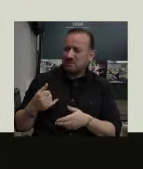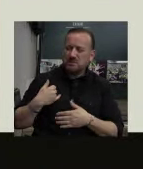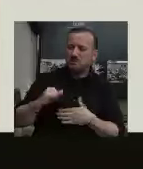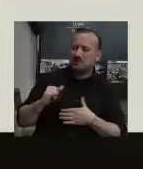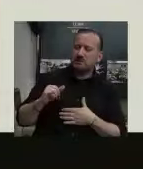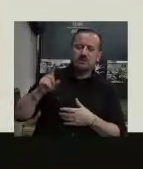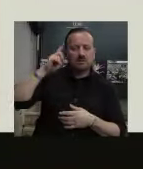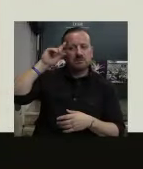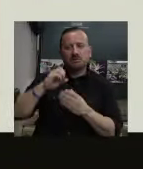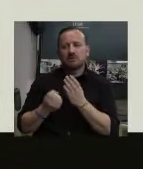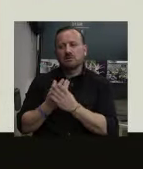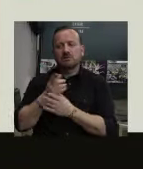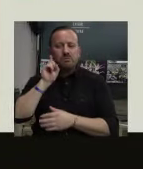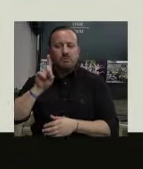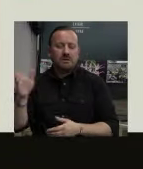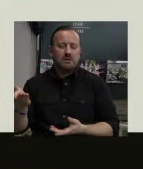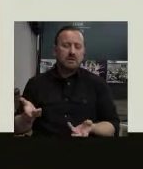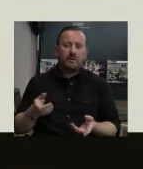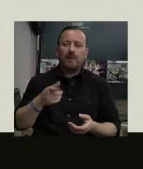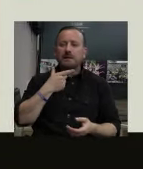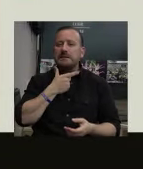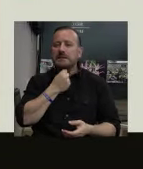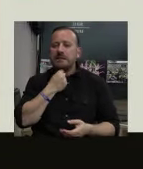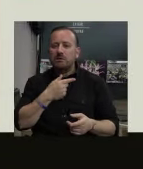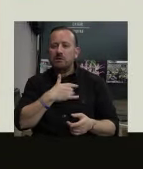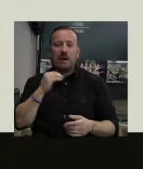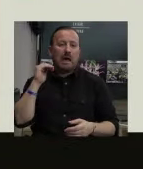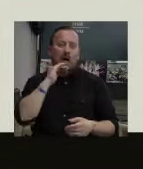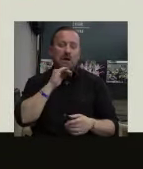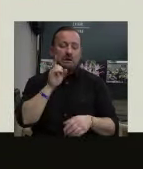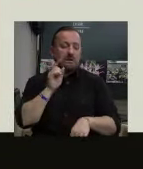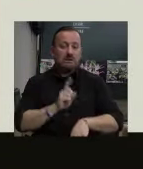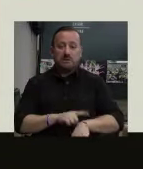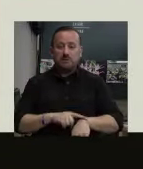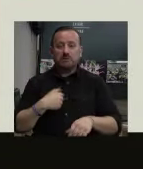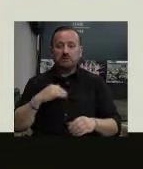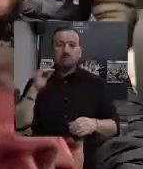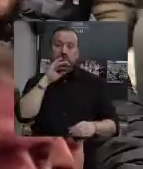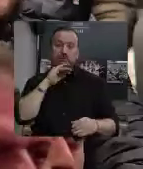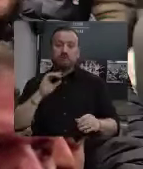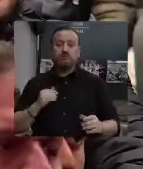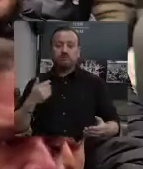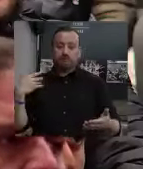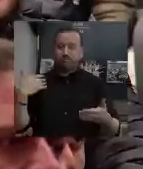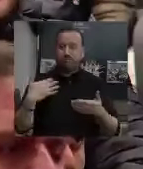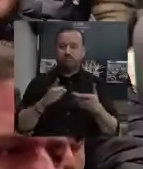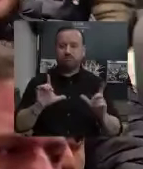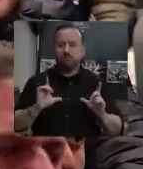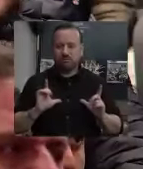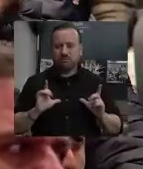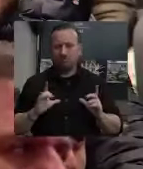queremos que el tiempo pase rápido para tener un título con el cual ir hacer realmente lo que queremos es un